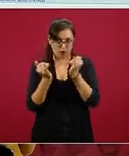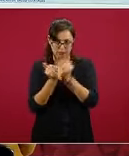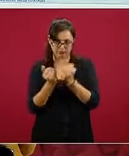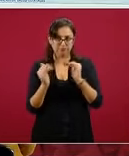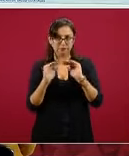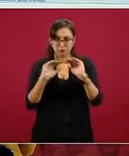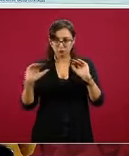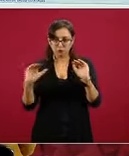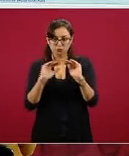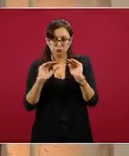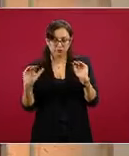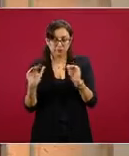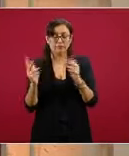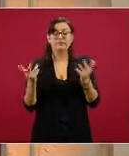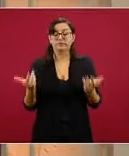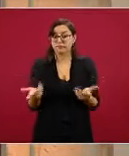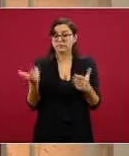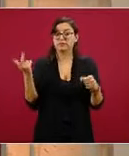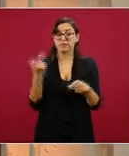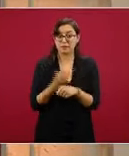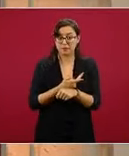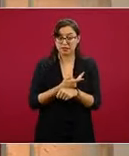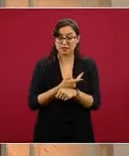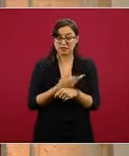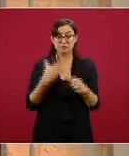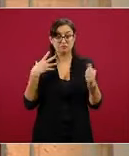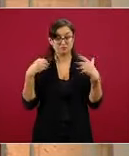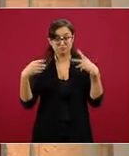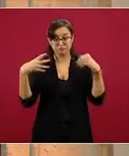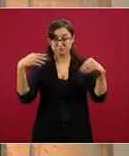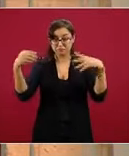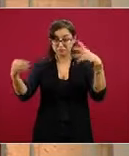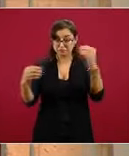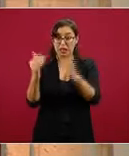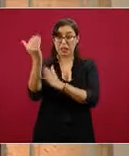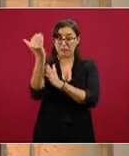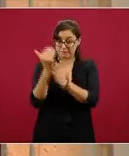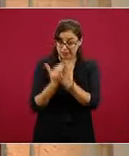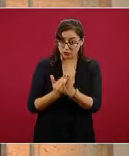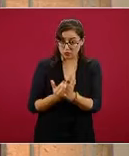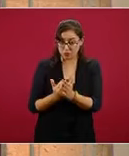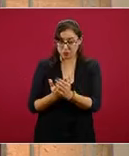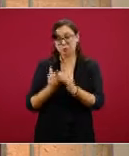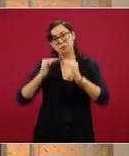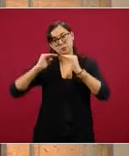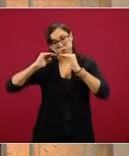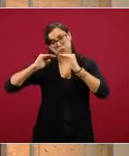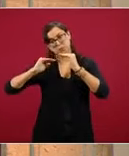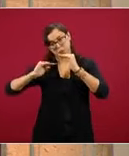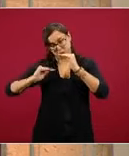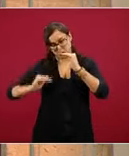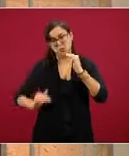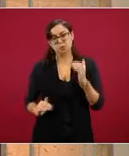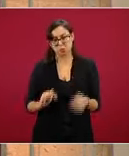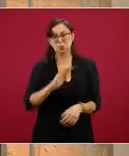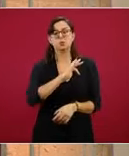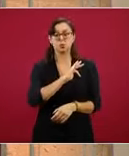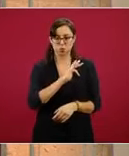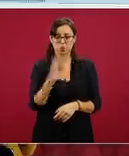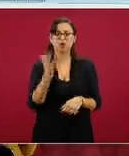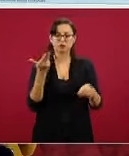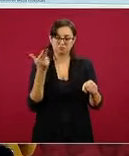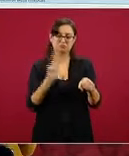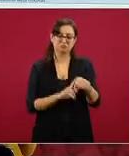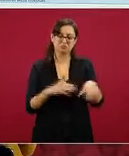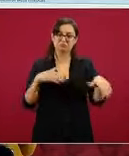día y lógicamente en la medida que los contagios disminuyan, esperaríamos también poder empezar a ver una disminución en el